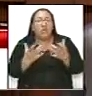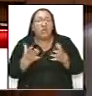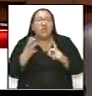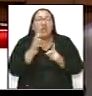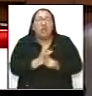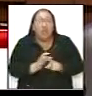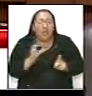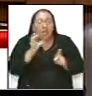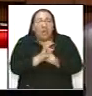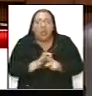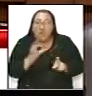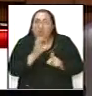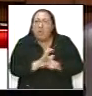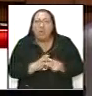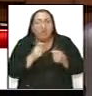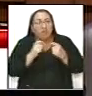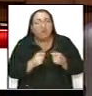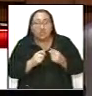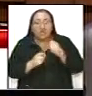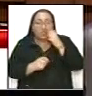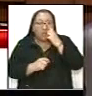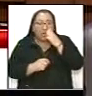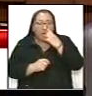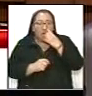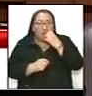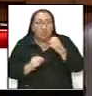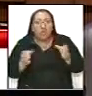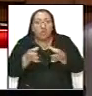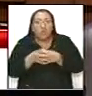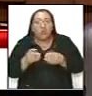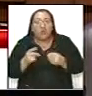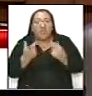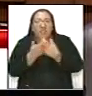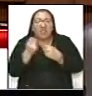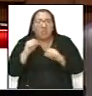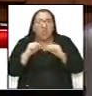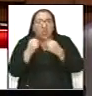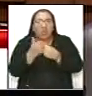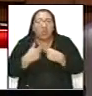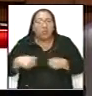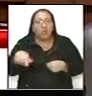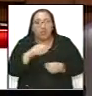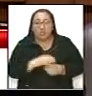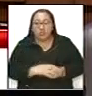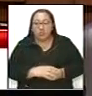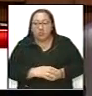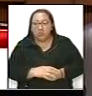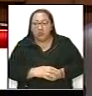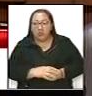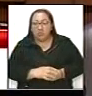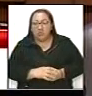asediado por posiciones violentistas, prosenderistas, de sectores que...